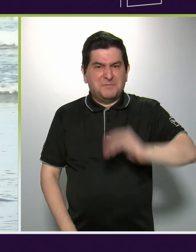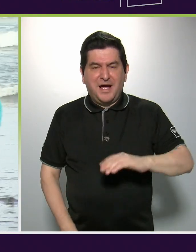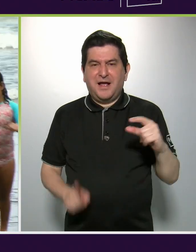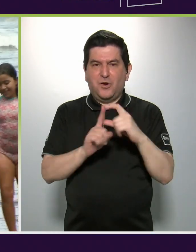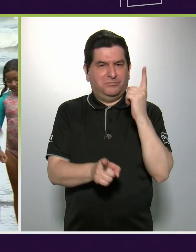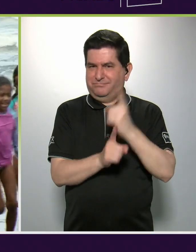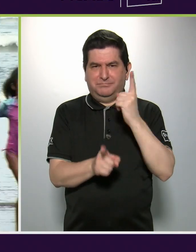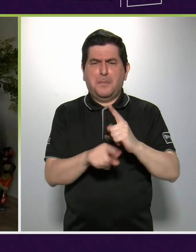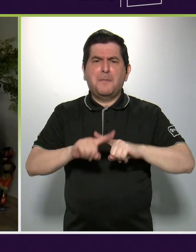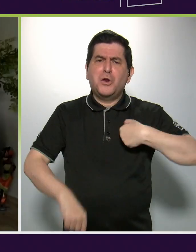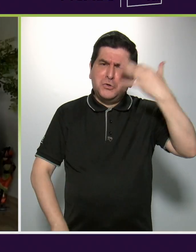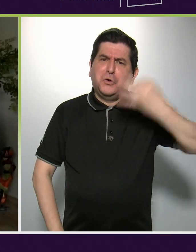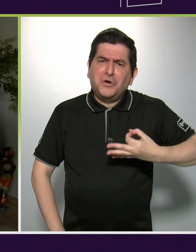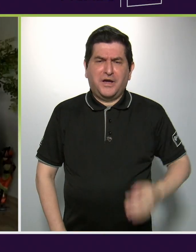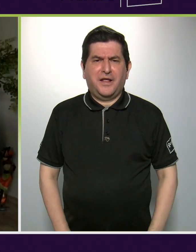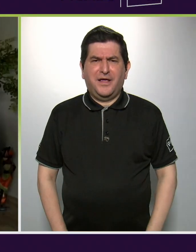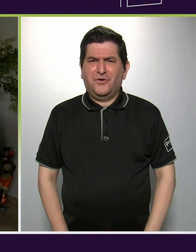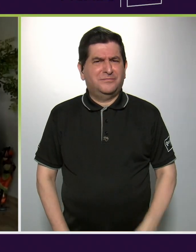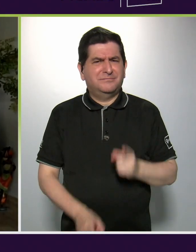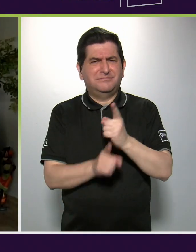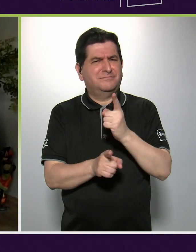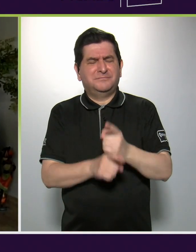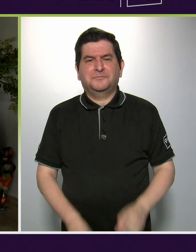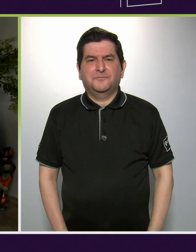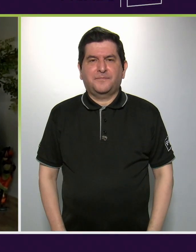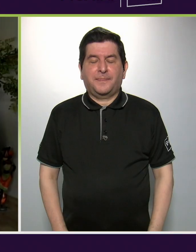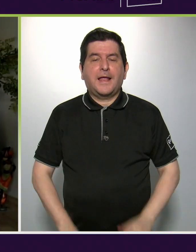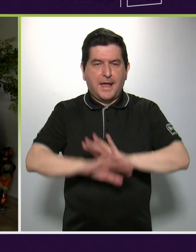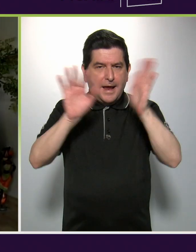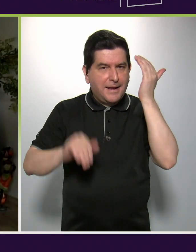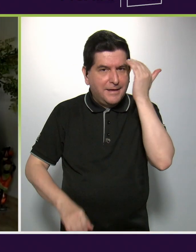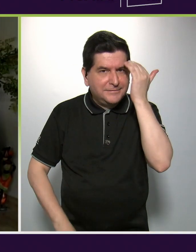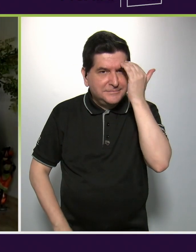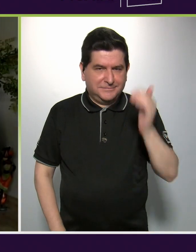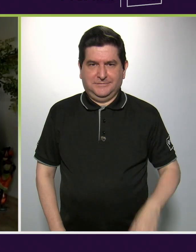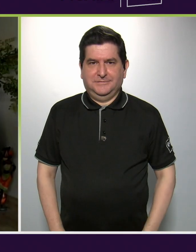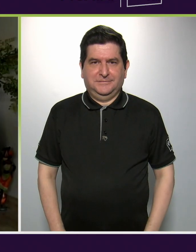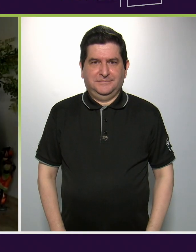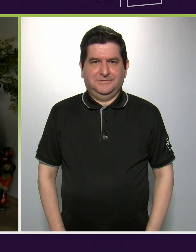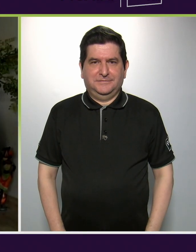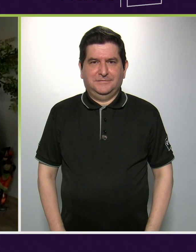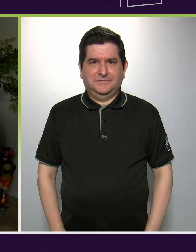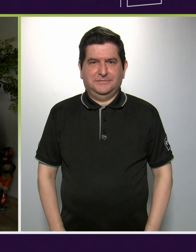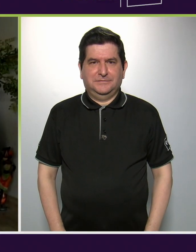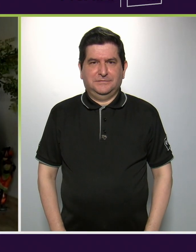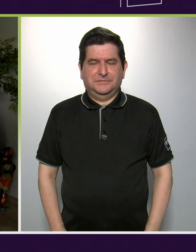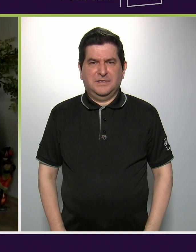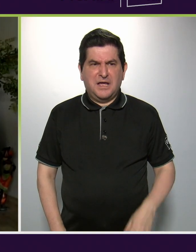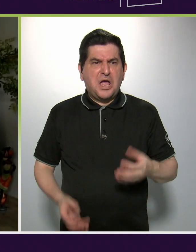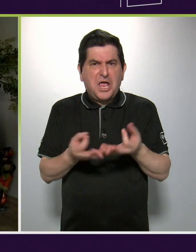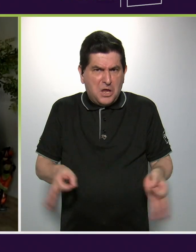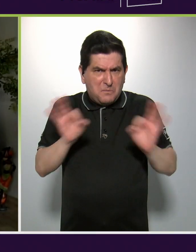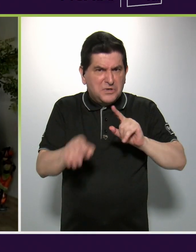tener claridad de que no es que no importe cómo le diga, no importa si le digo minusválido, inválido, discapacitado, tontito,